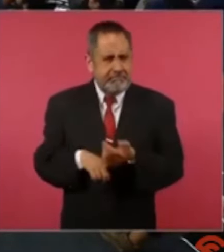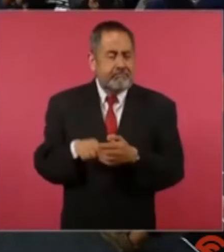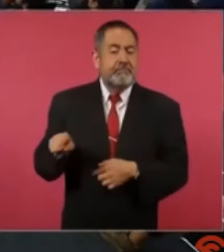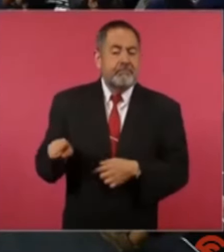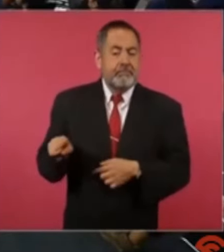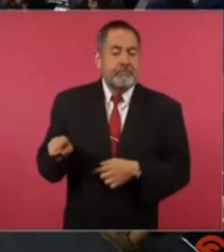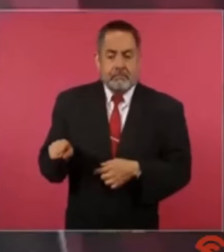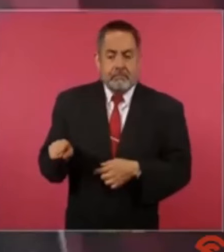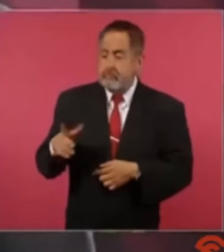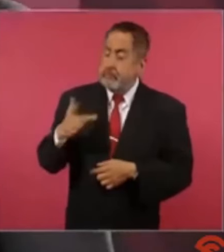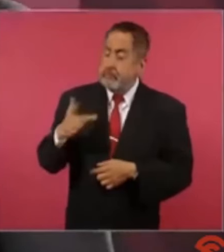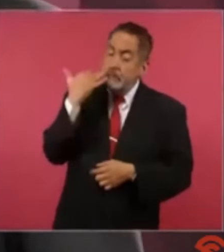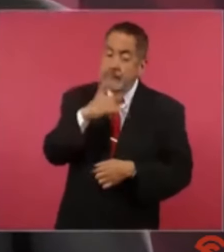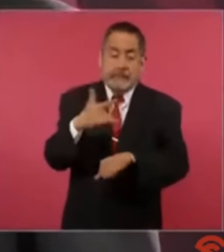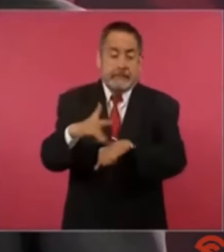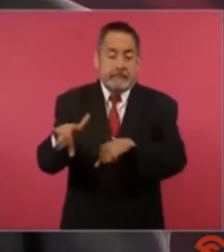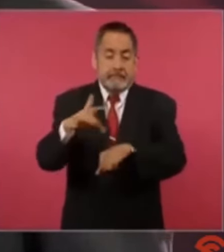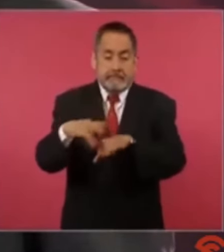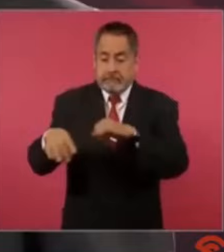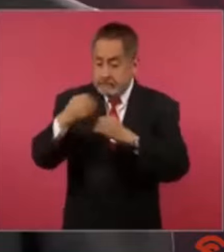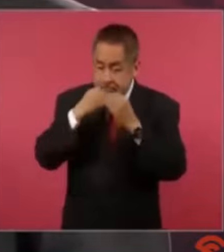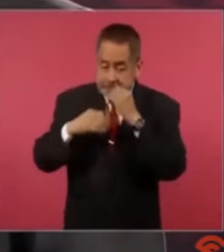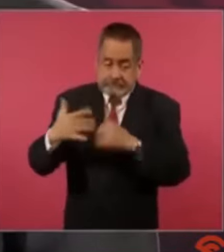aparte del queso,